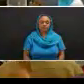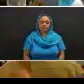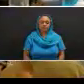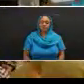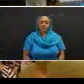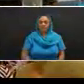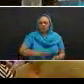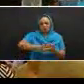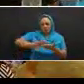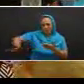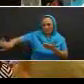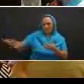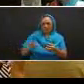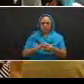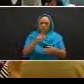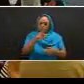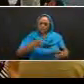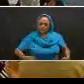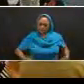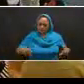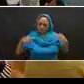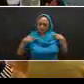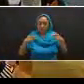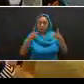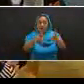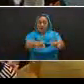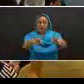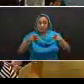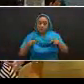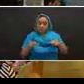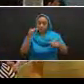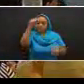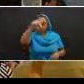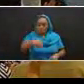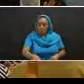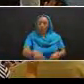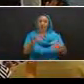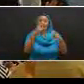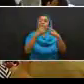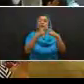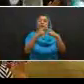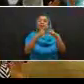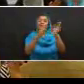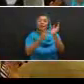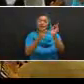cercano. Enséñame a amarte y a vivir. Recibe hoy en el nombre de Jesús.